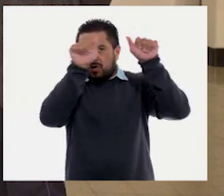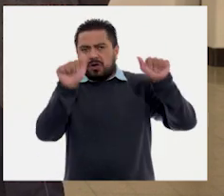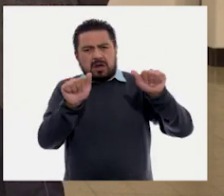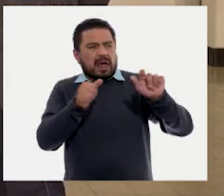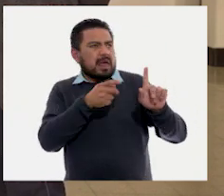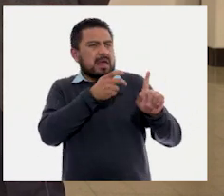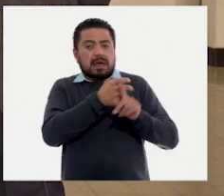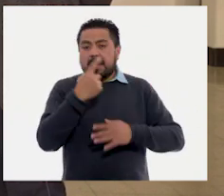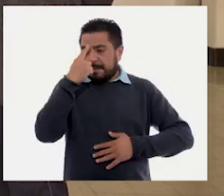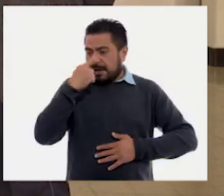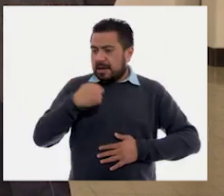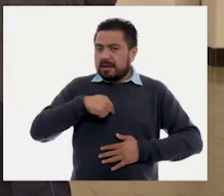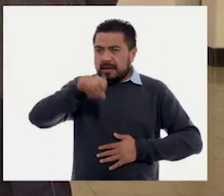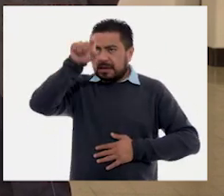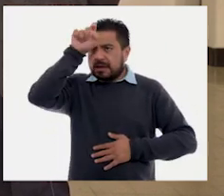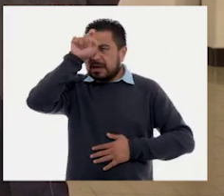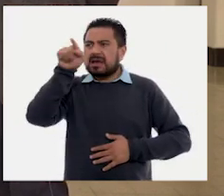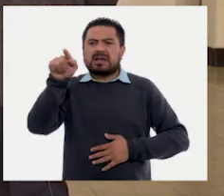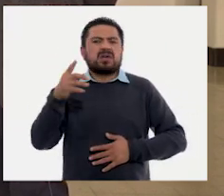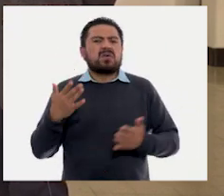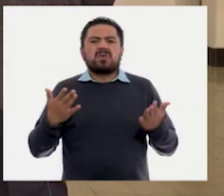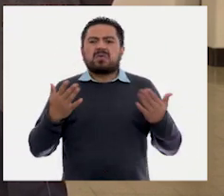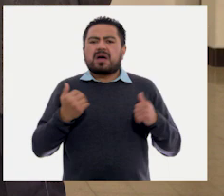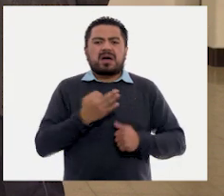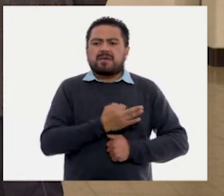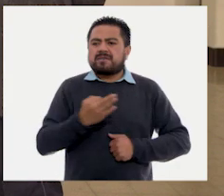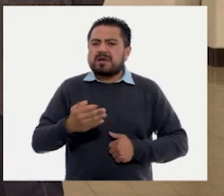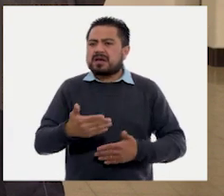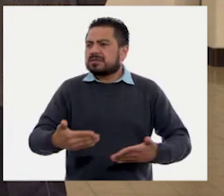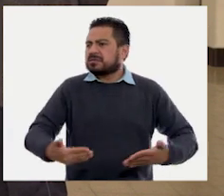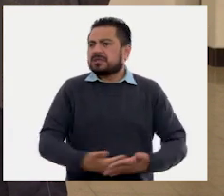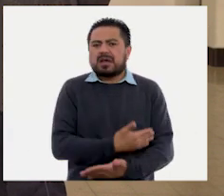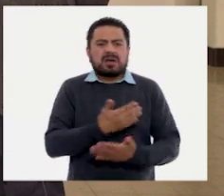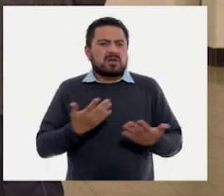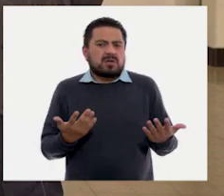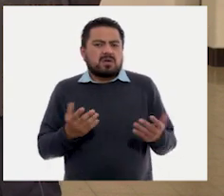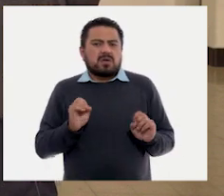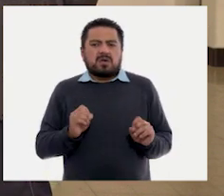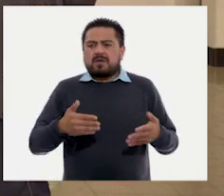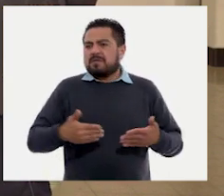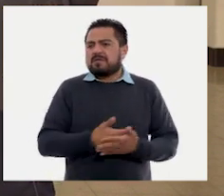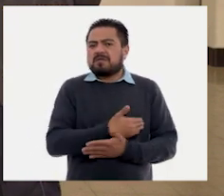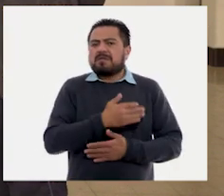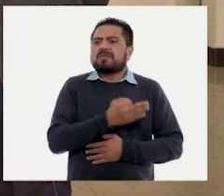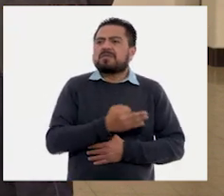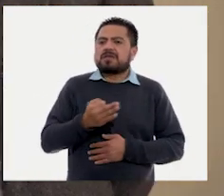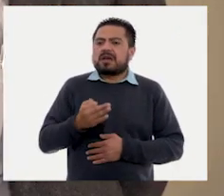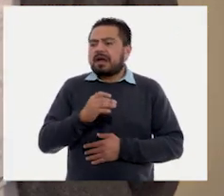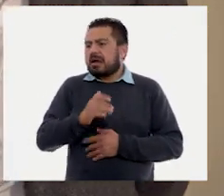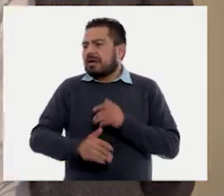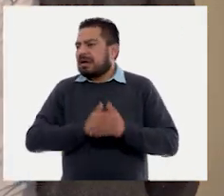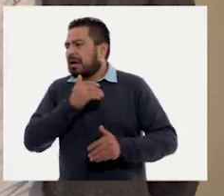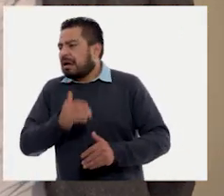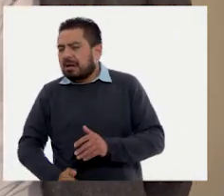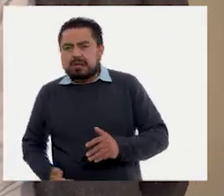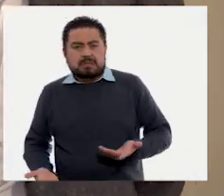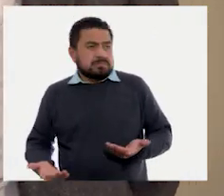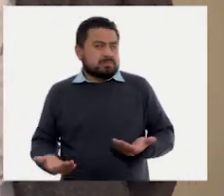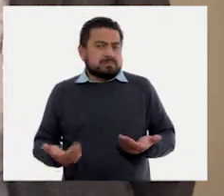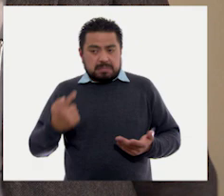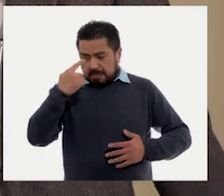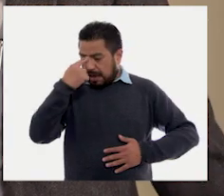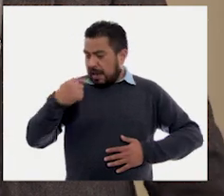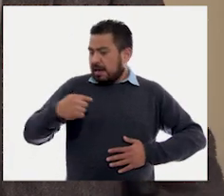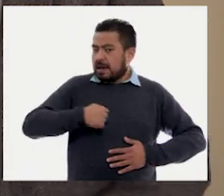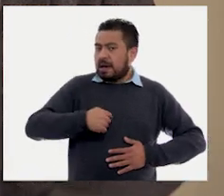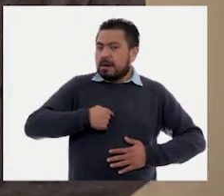para mí, los egipcios no tenían fecha de nacimiento o fecha de caducidad. Atemporales. Exacto. Entonces, para mí,